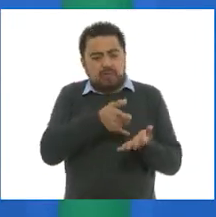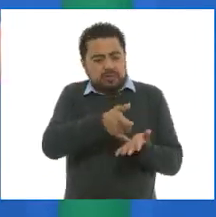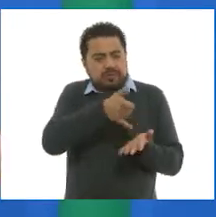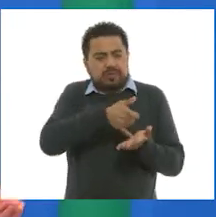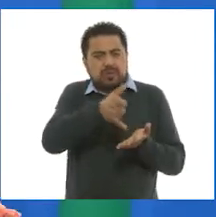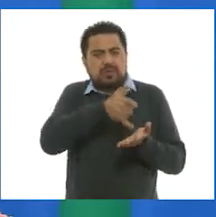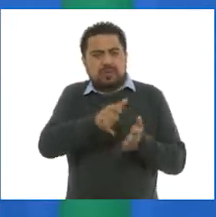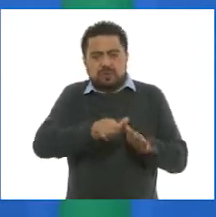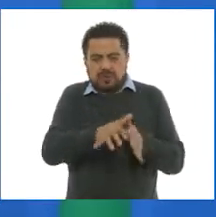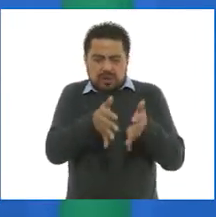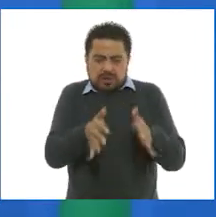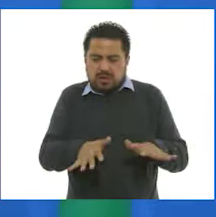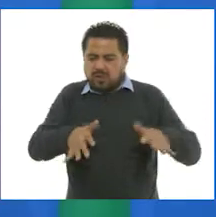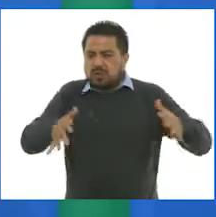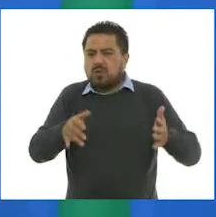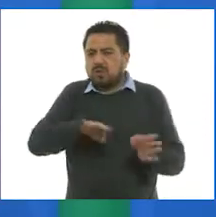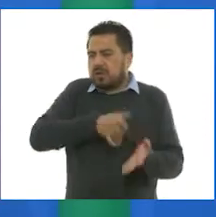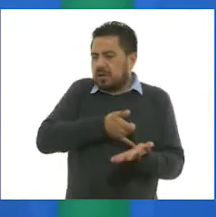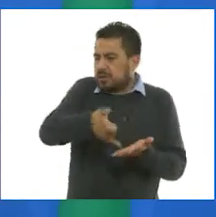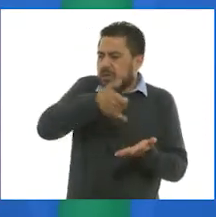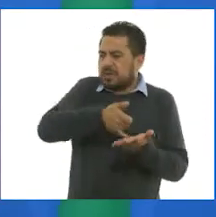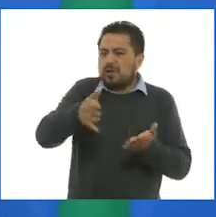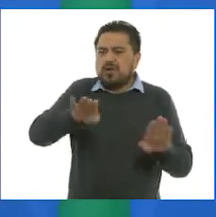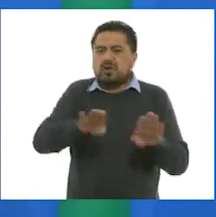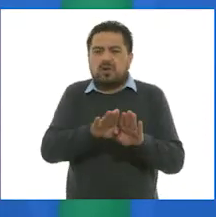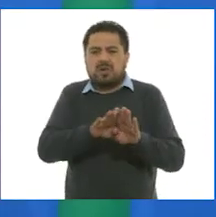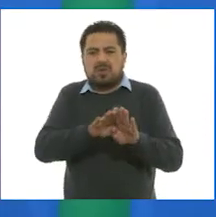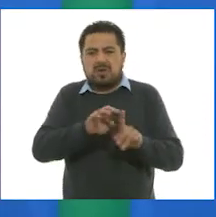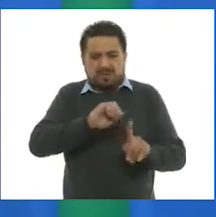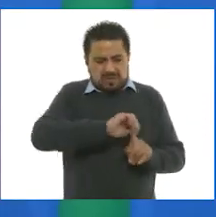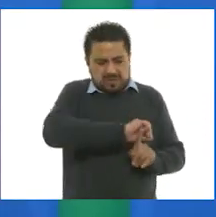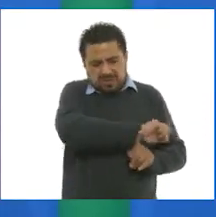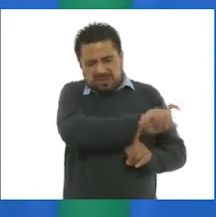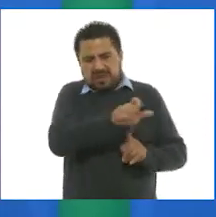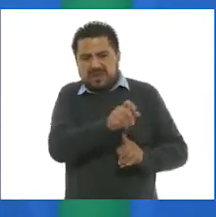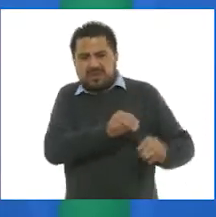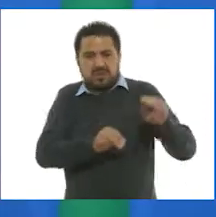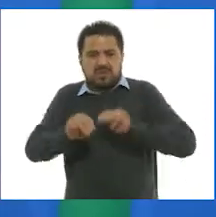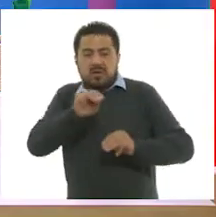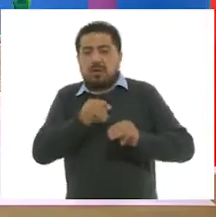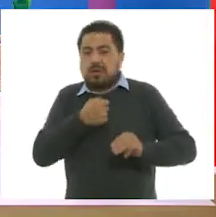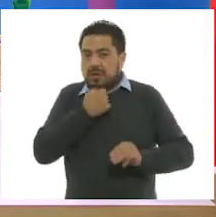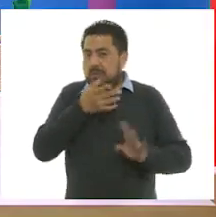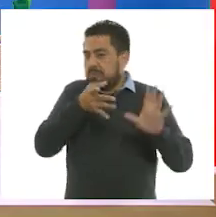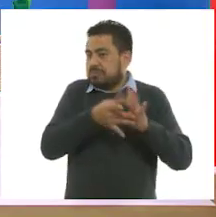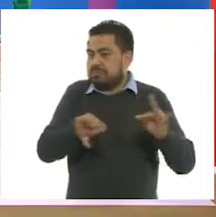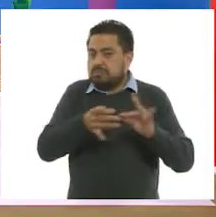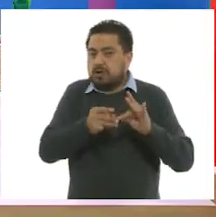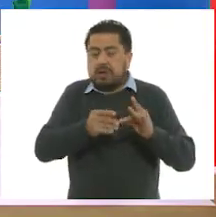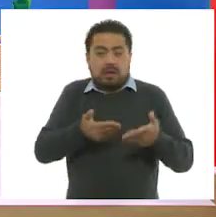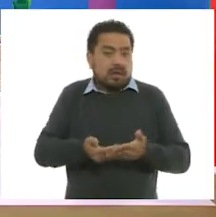en la costa que cultivar en las altas cumbres de la cordillera. Podemos afirmar